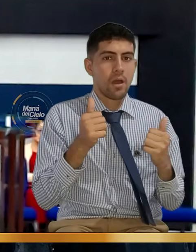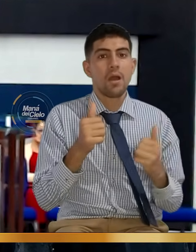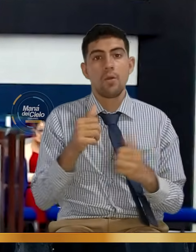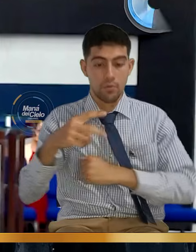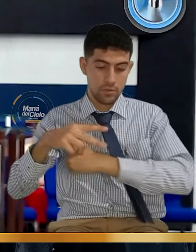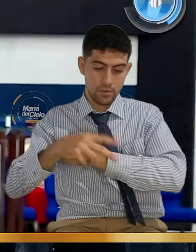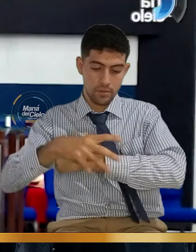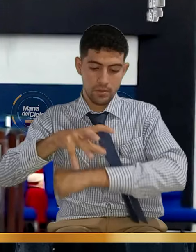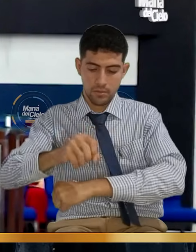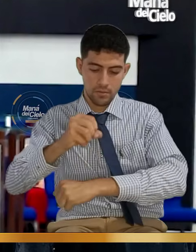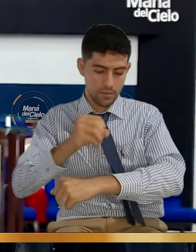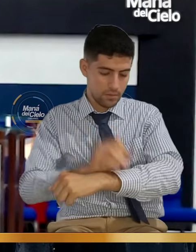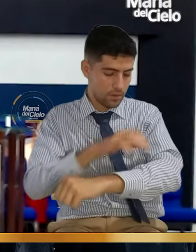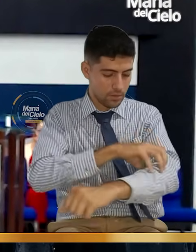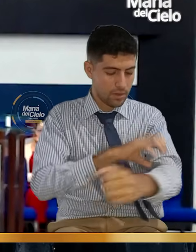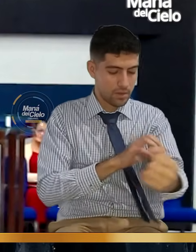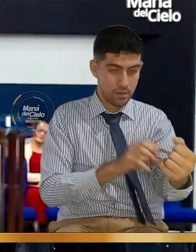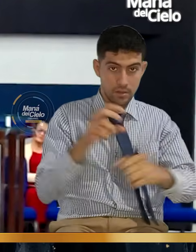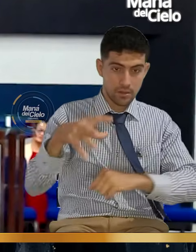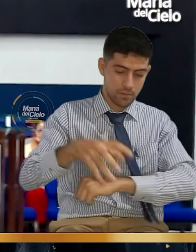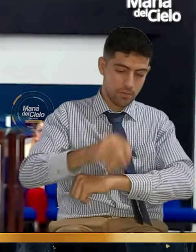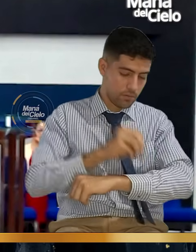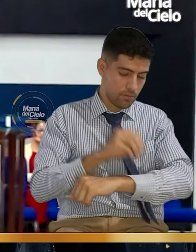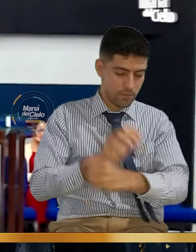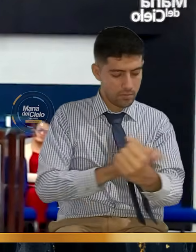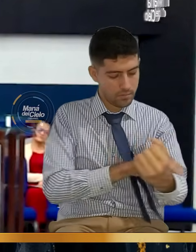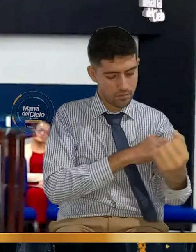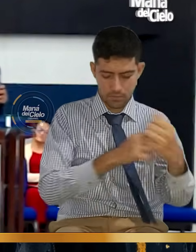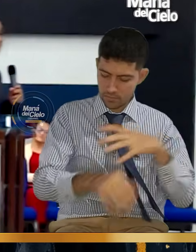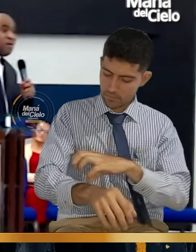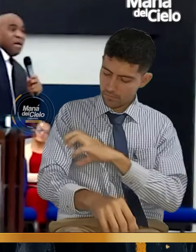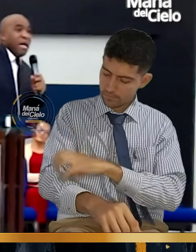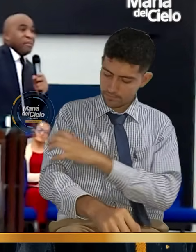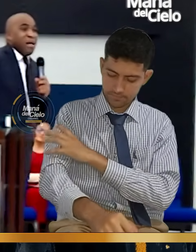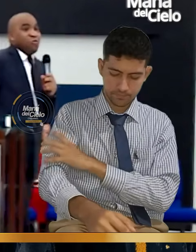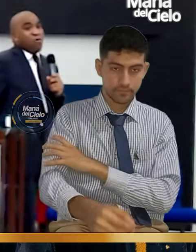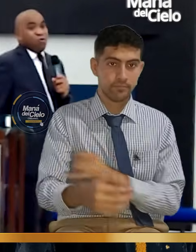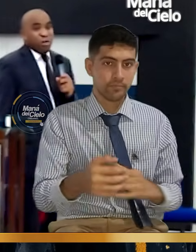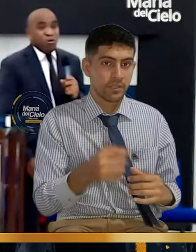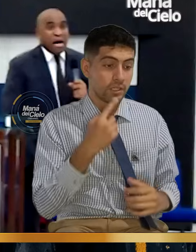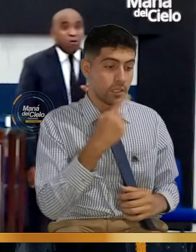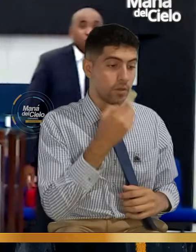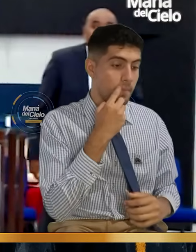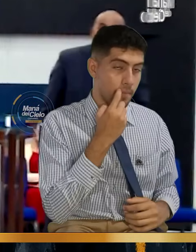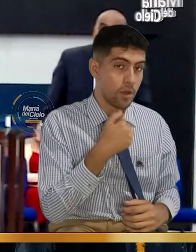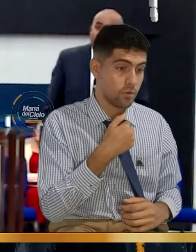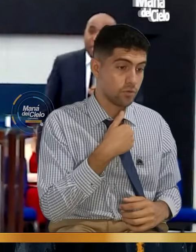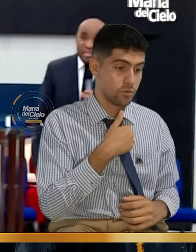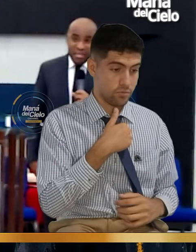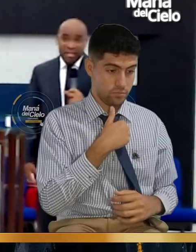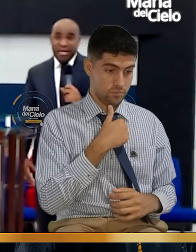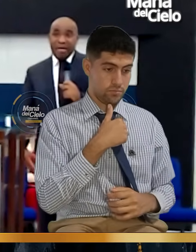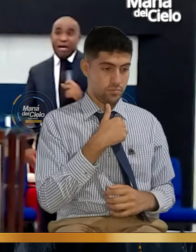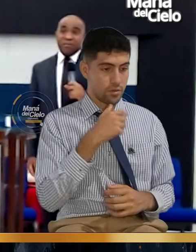y llegó a la casa de un tío, el hermano de Rebeca, que se llamaba Labán. Hermano, y cuando llegó Jacob a